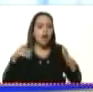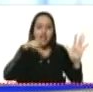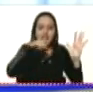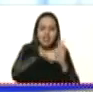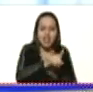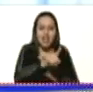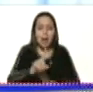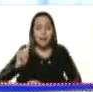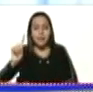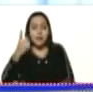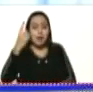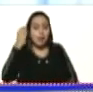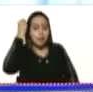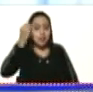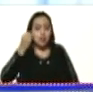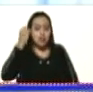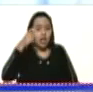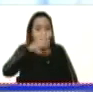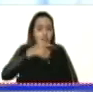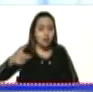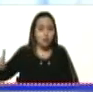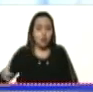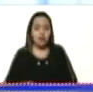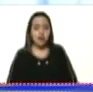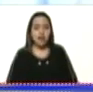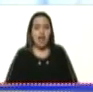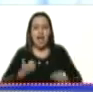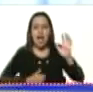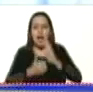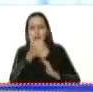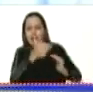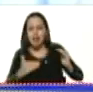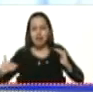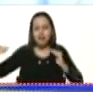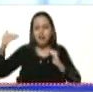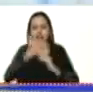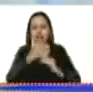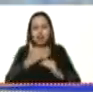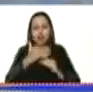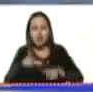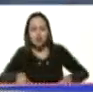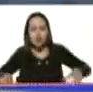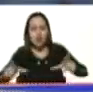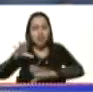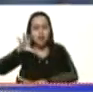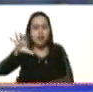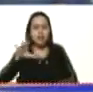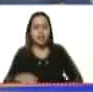primer prócer y pensador civil de la República al más alto altar de la patria.